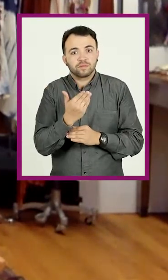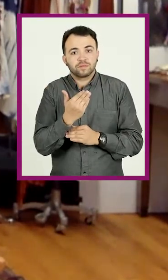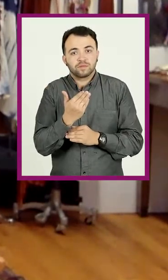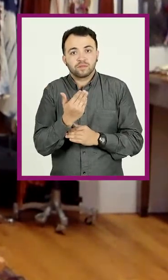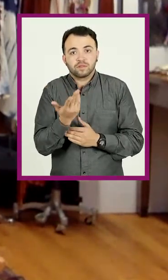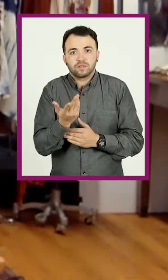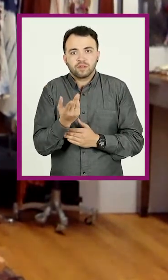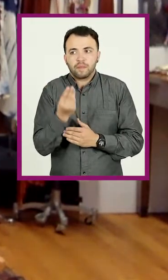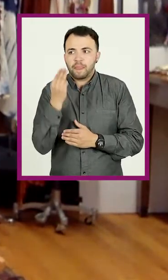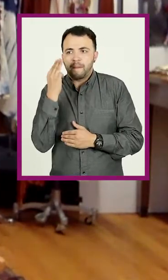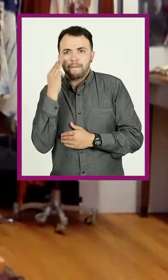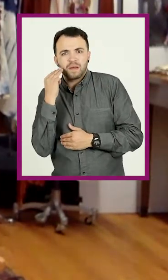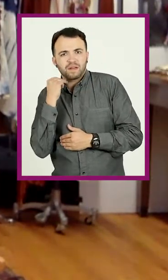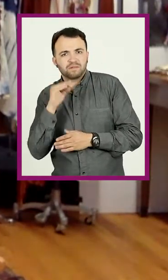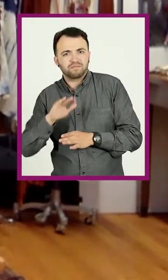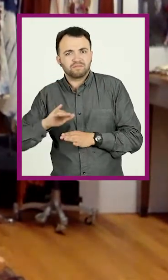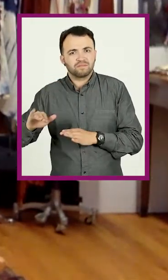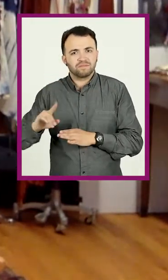comercio.